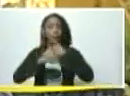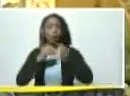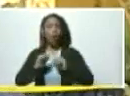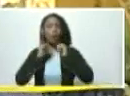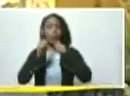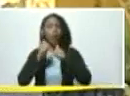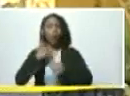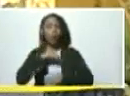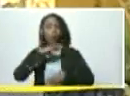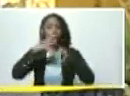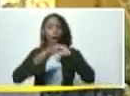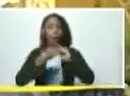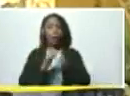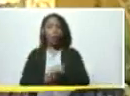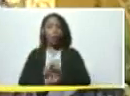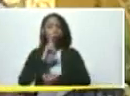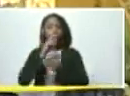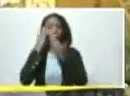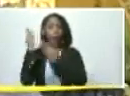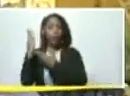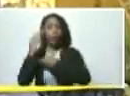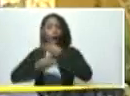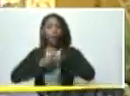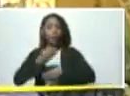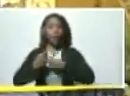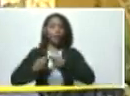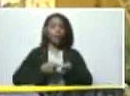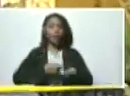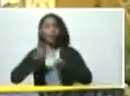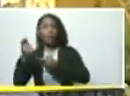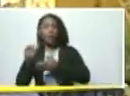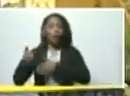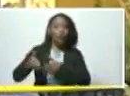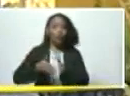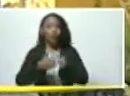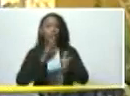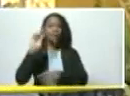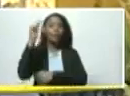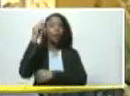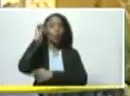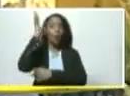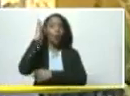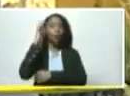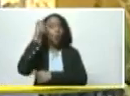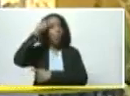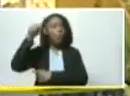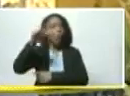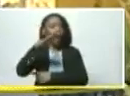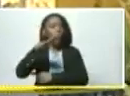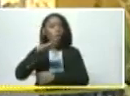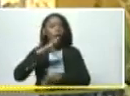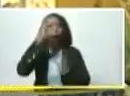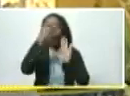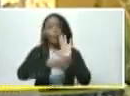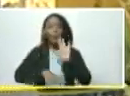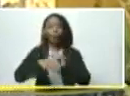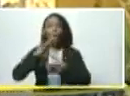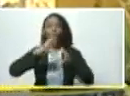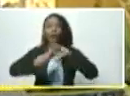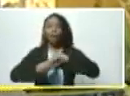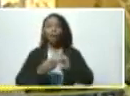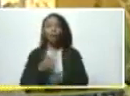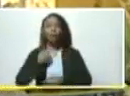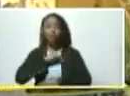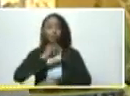de nuestros CLAC. Uno de ellos fue llevar y conducir el segundo Congreso de los Pueblos, capítulo CLAC. Hemos tenido